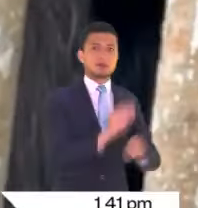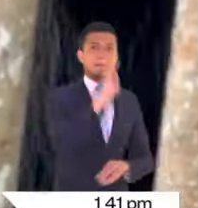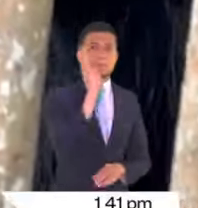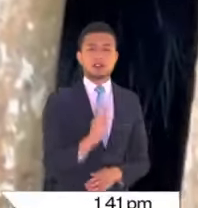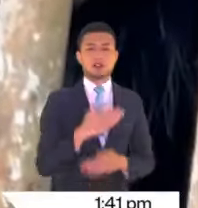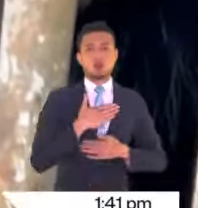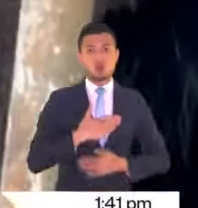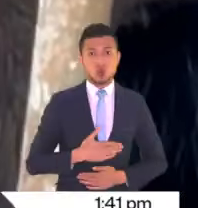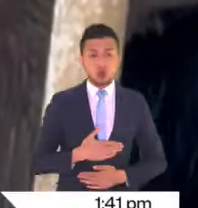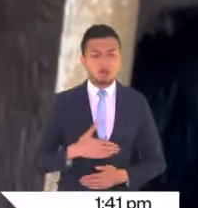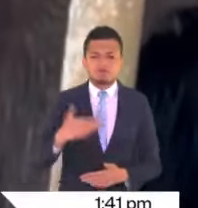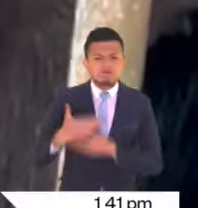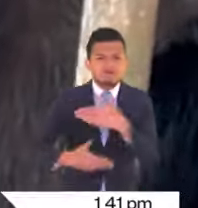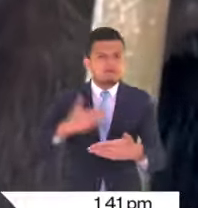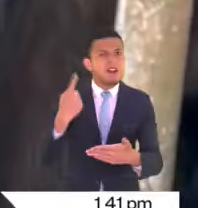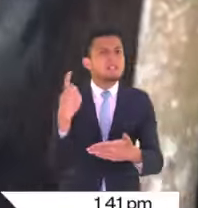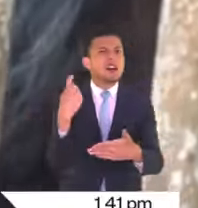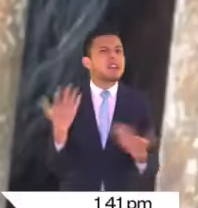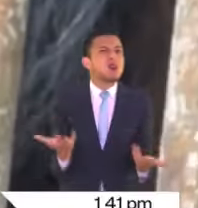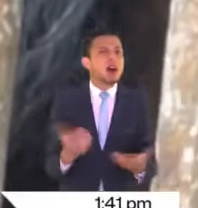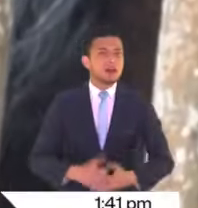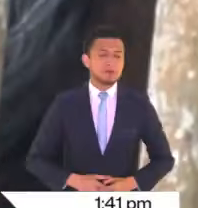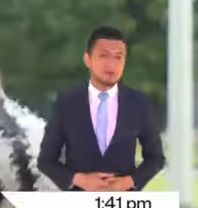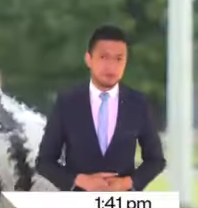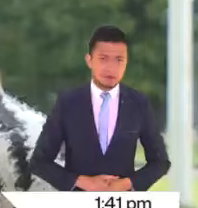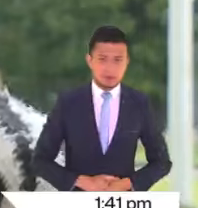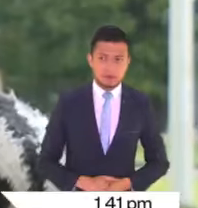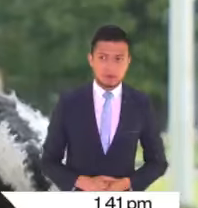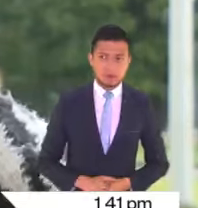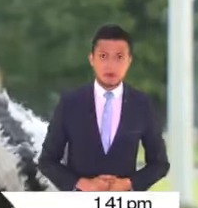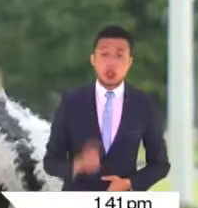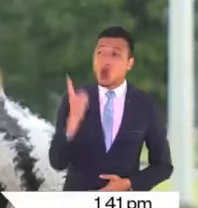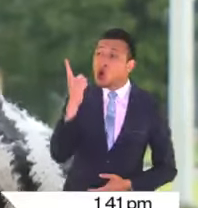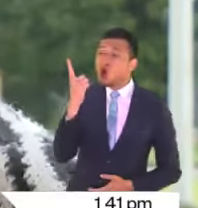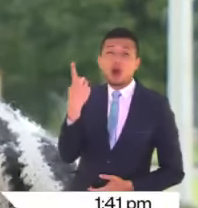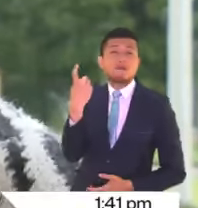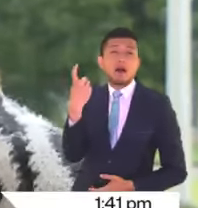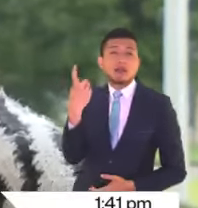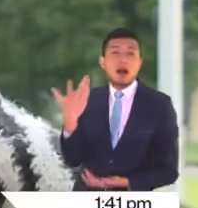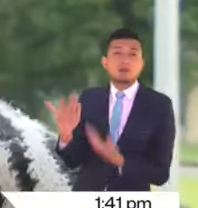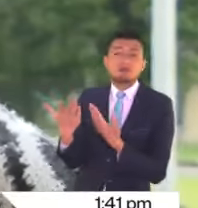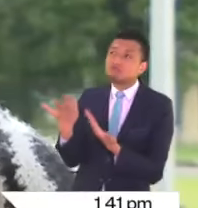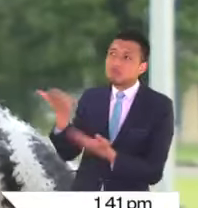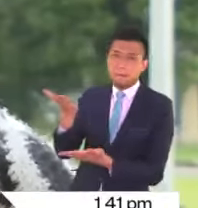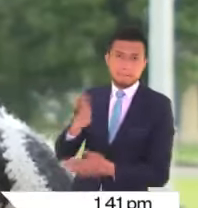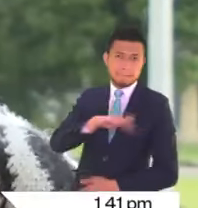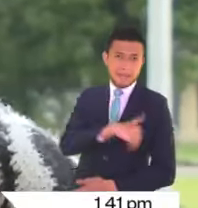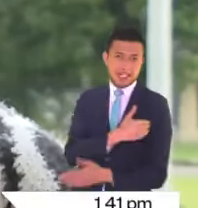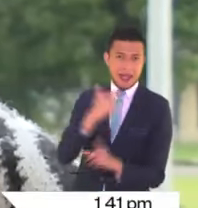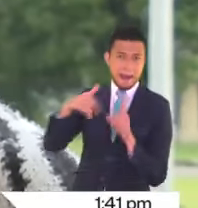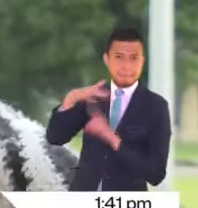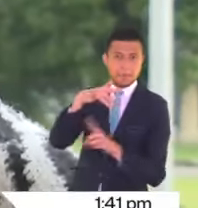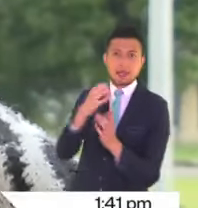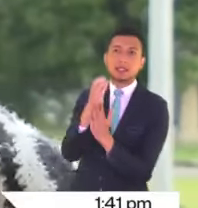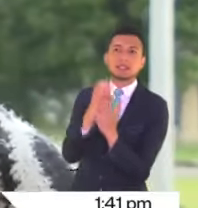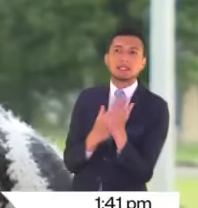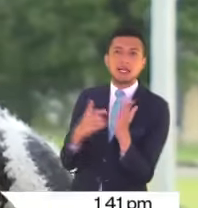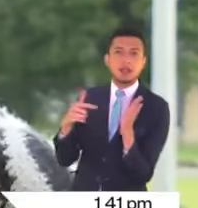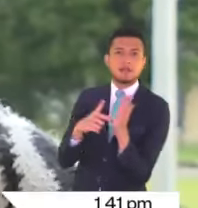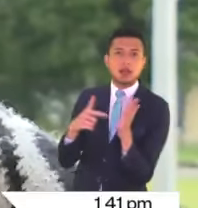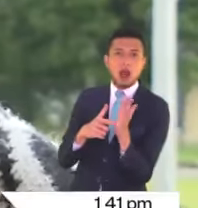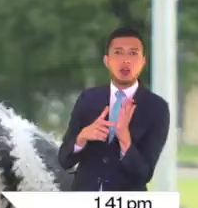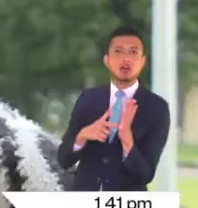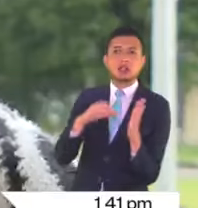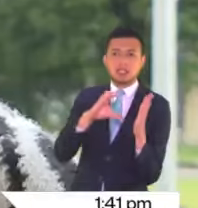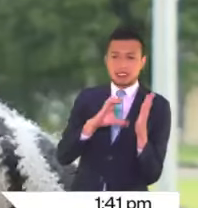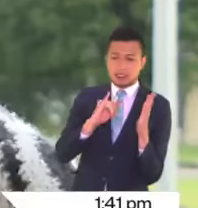qué falta para dar este paso? Lo único que falta es que el Ministerio de Ambiente expida el certificado del CITES.